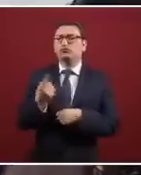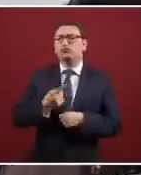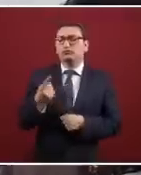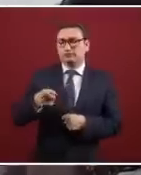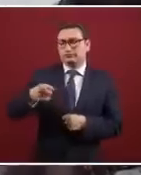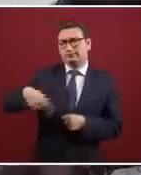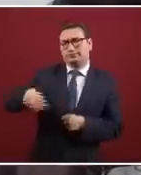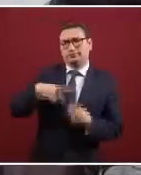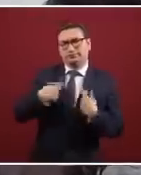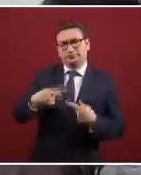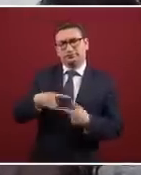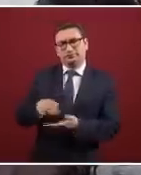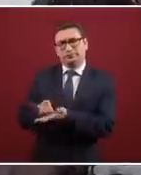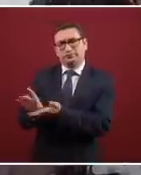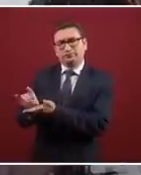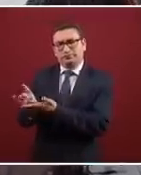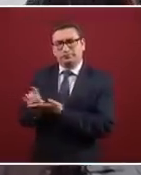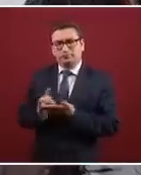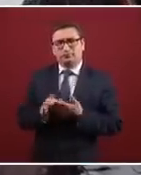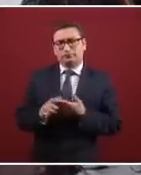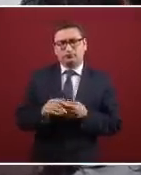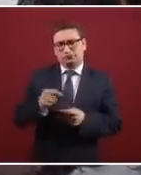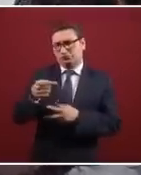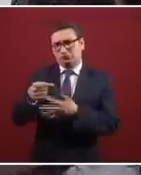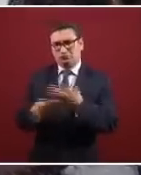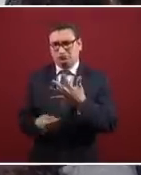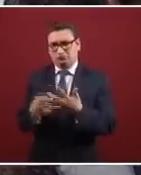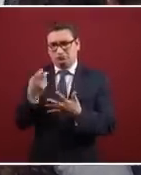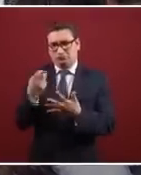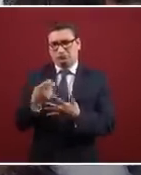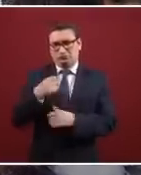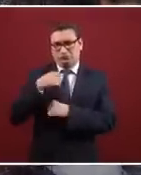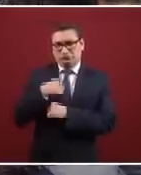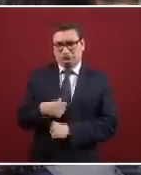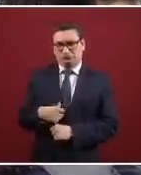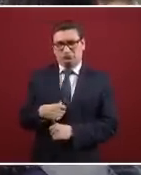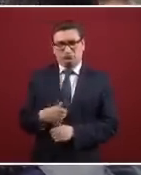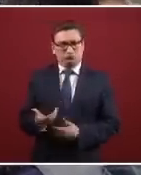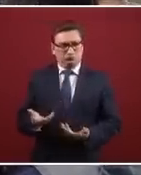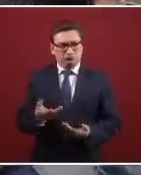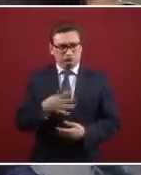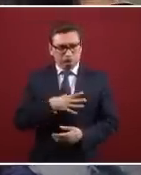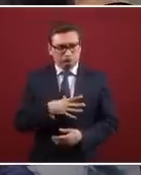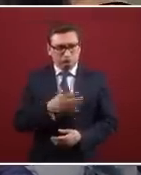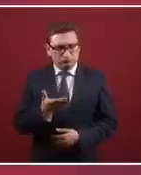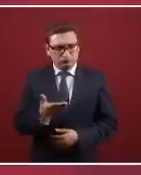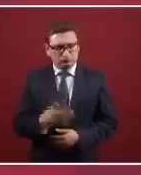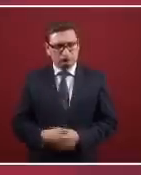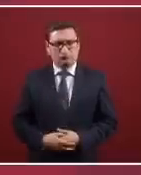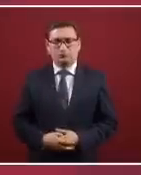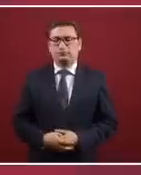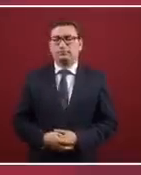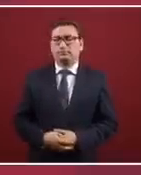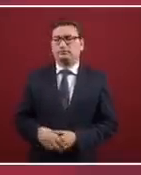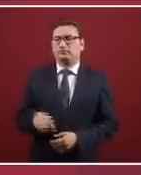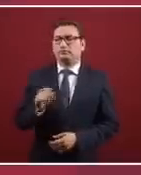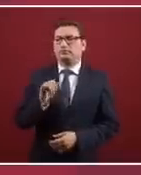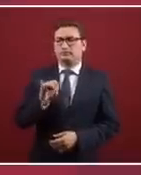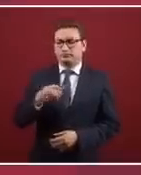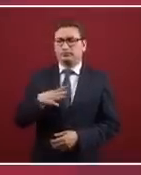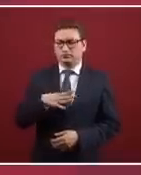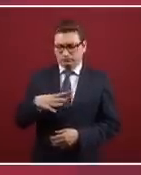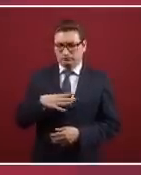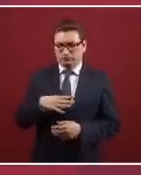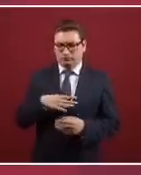despedir a estas personas en específico, estos puestos en específico? Sí, hay